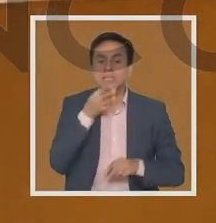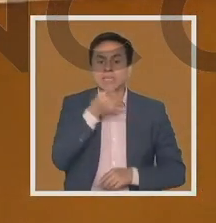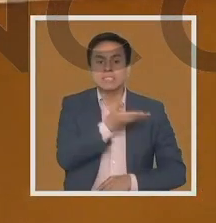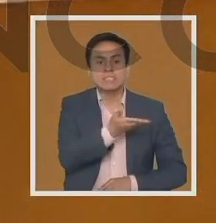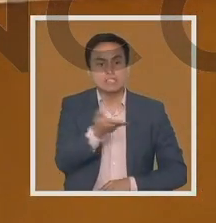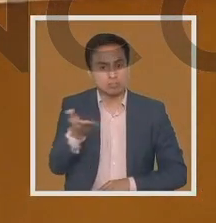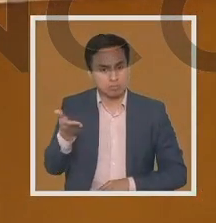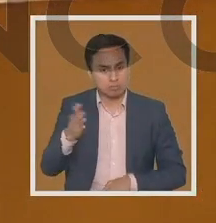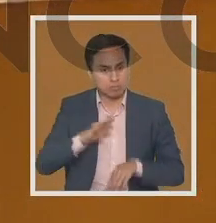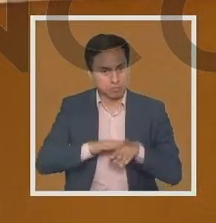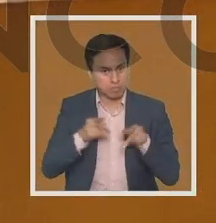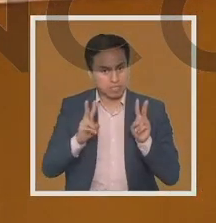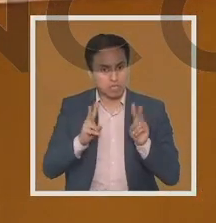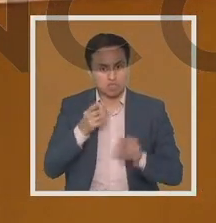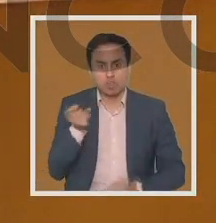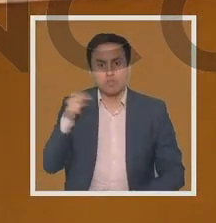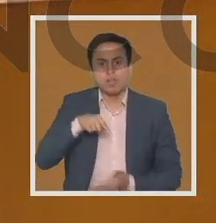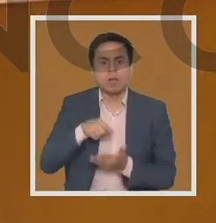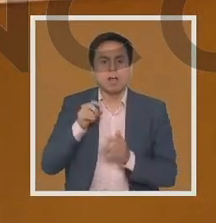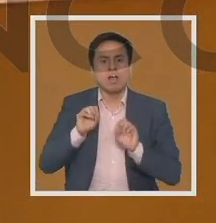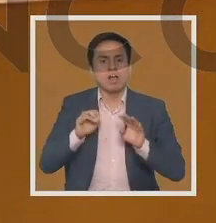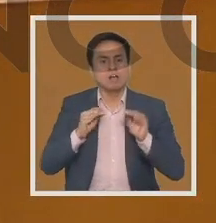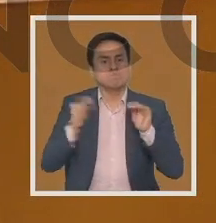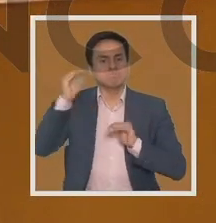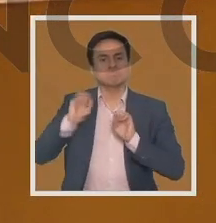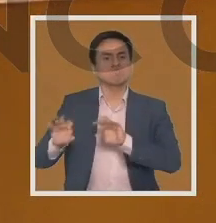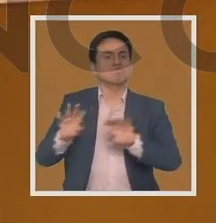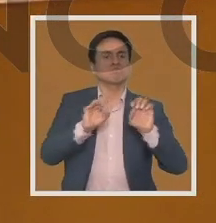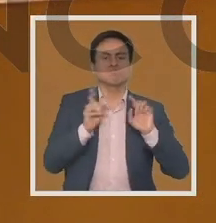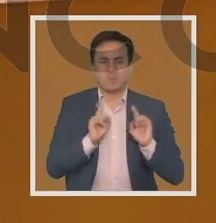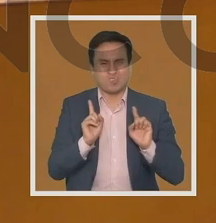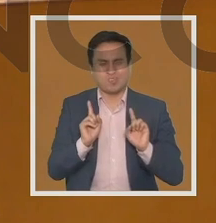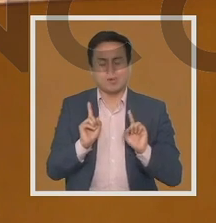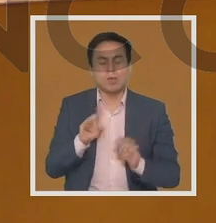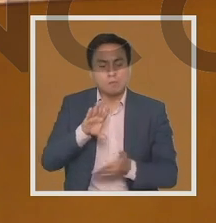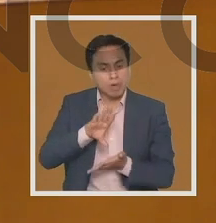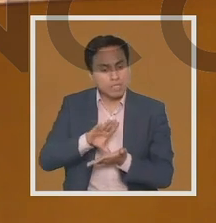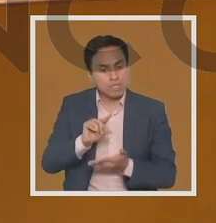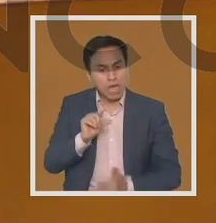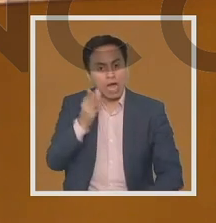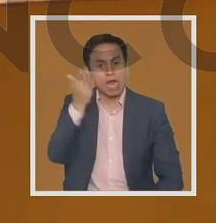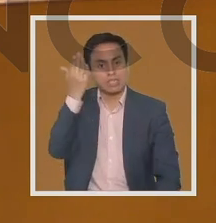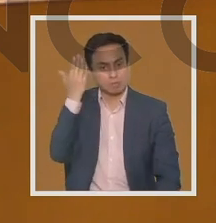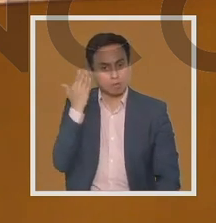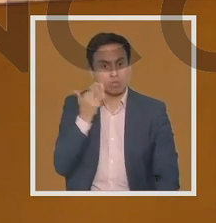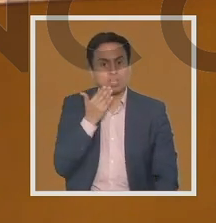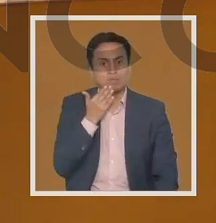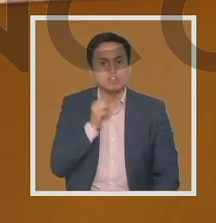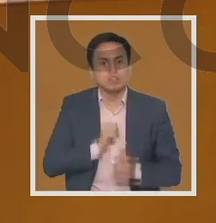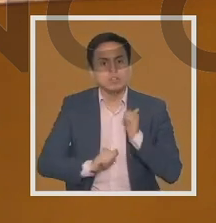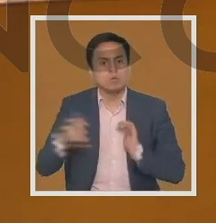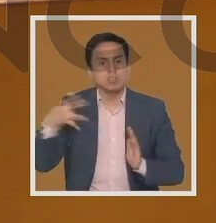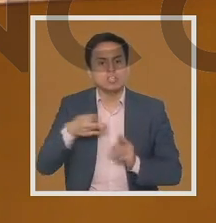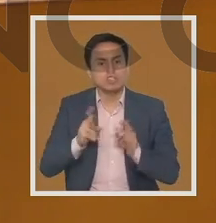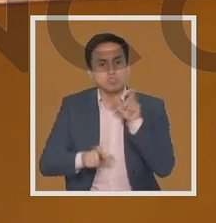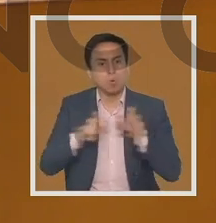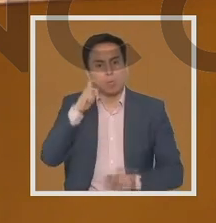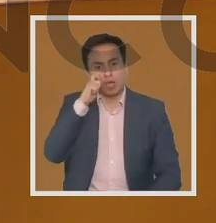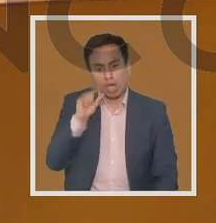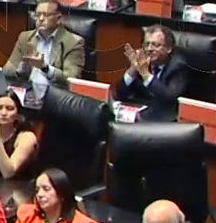decírselo, porque acá yo no vengo a dictar cátedra. En nuestro país hace poco también sufrimos violaciones a los derechos